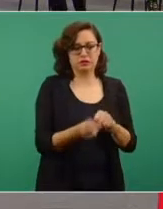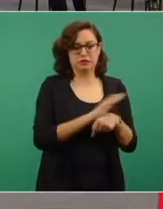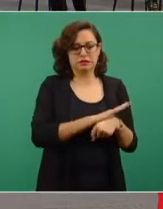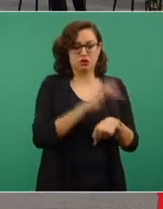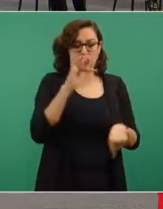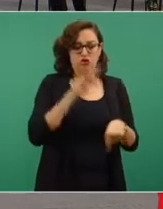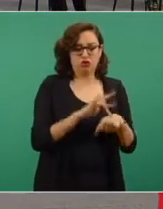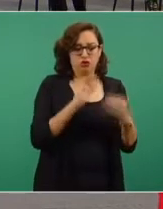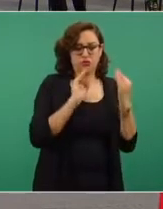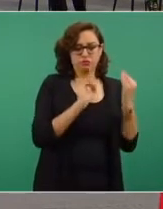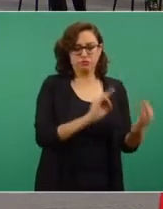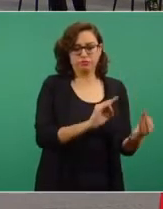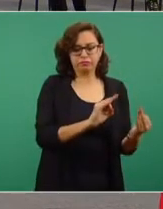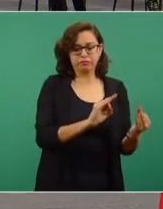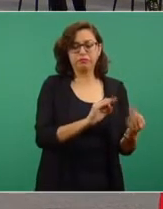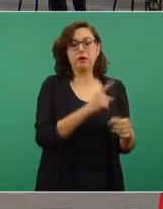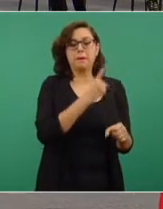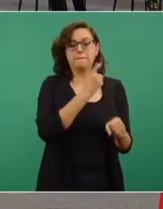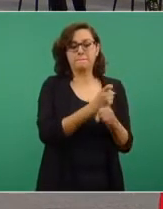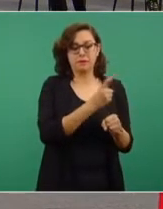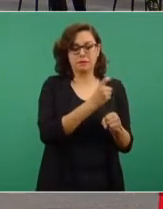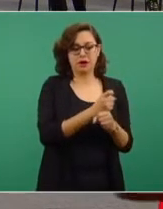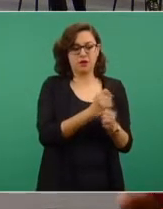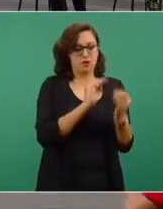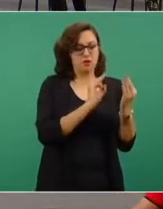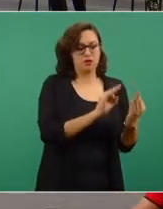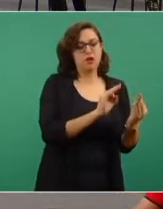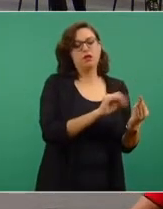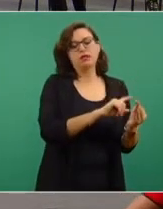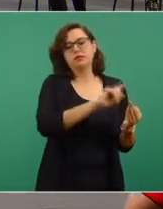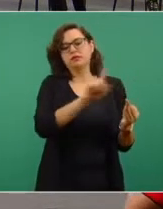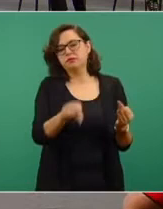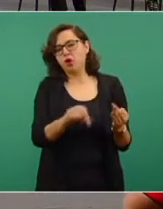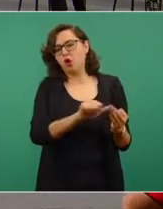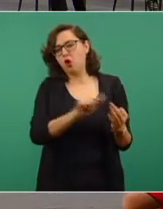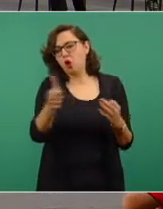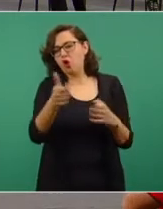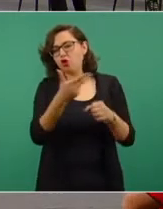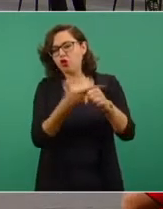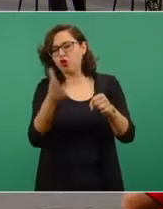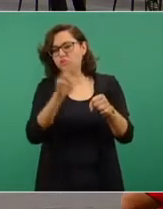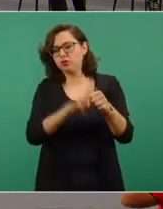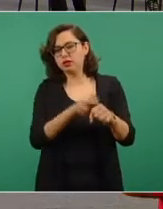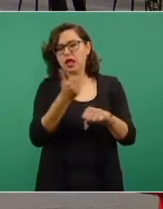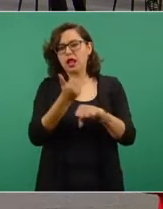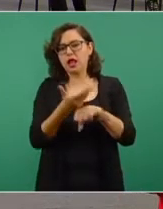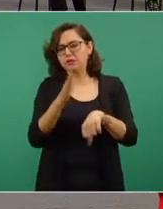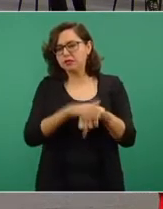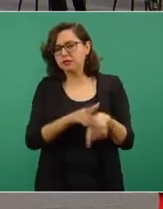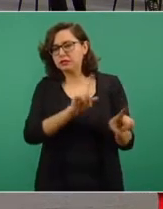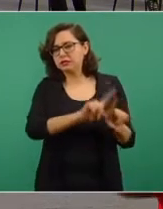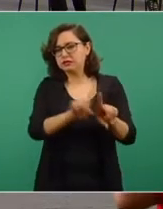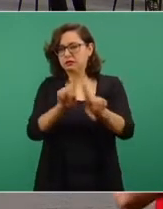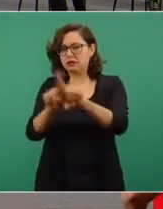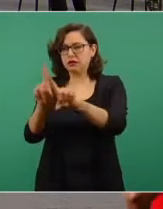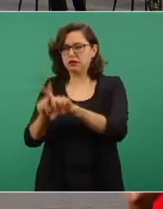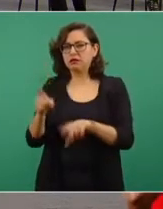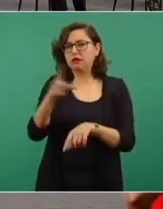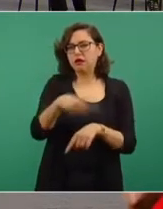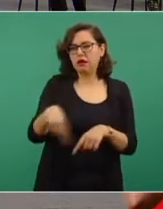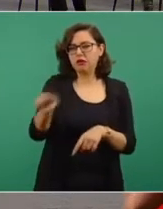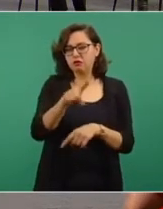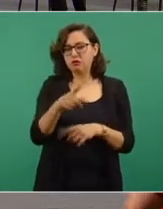respuesta y lo extendimos en su momento a la segunda línea de respuesta para considerar también a todo aquel personal que está, por ejemplo, en